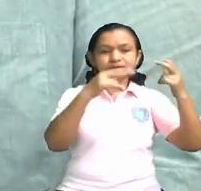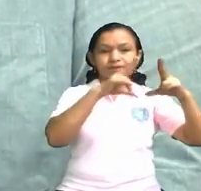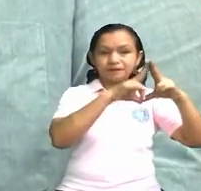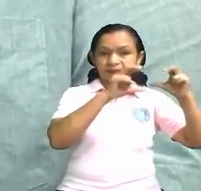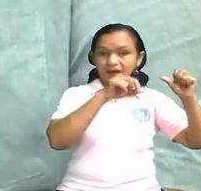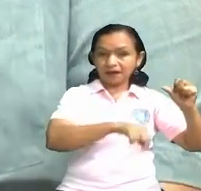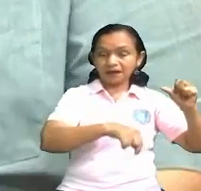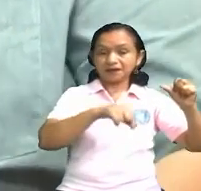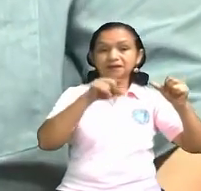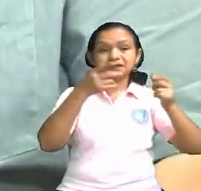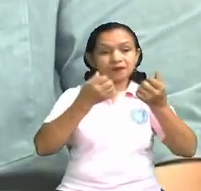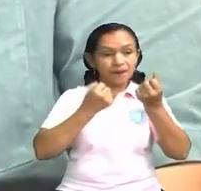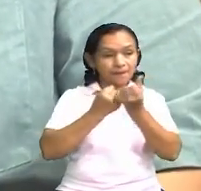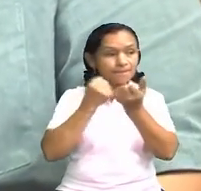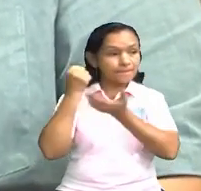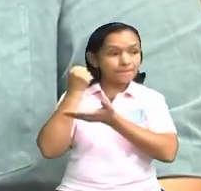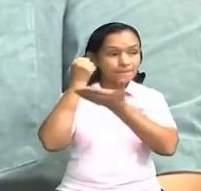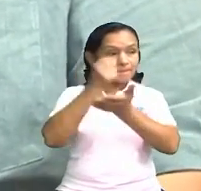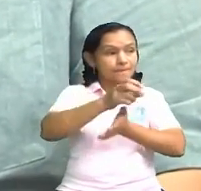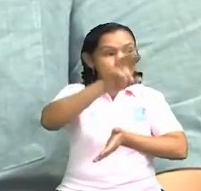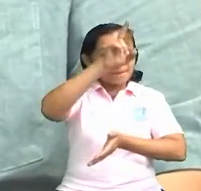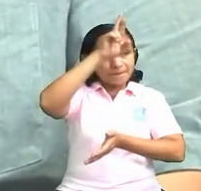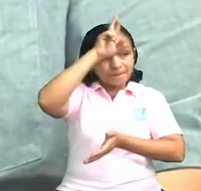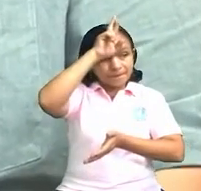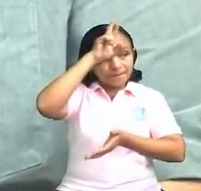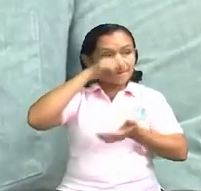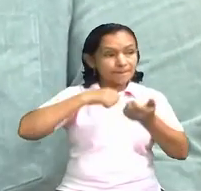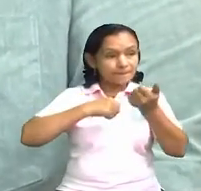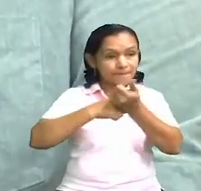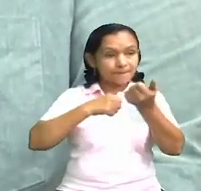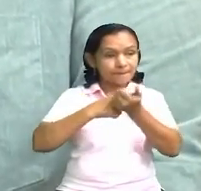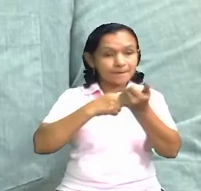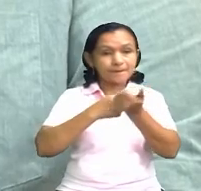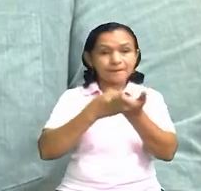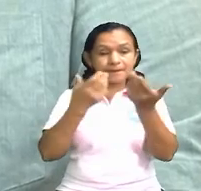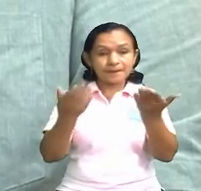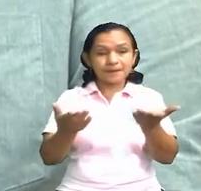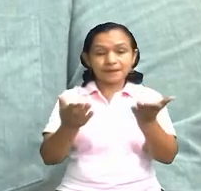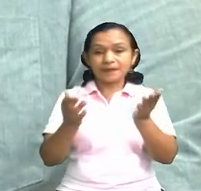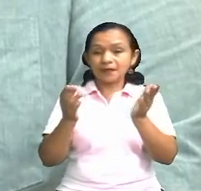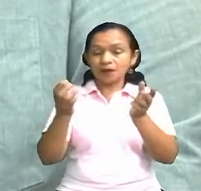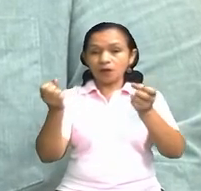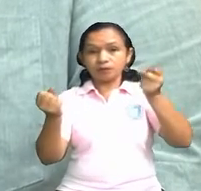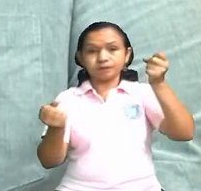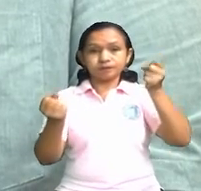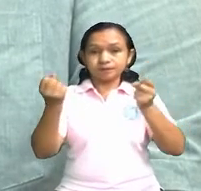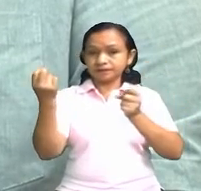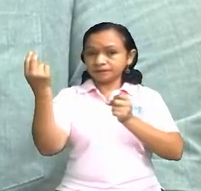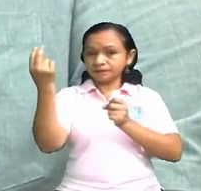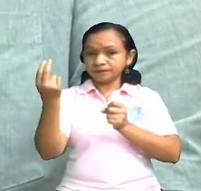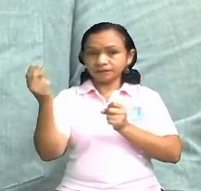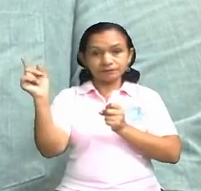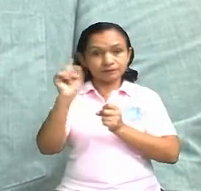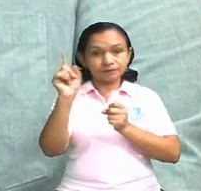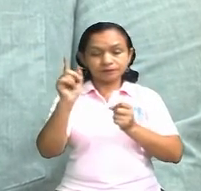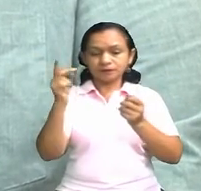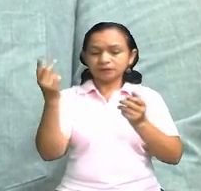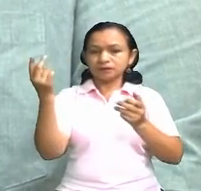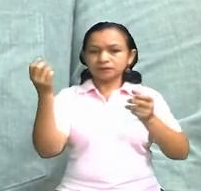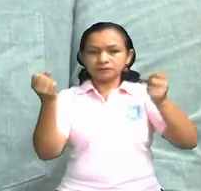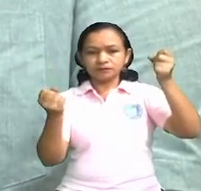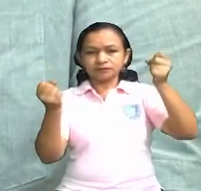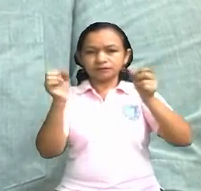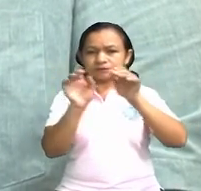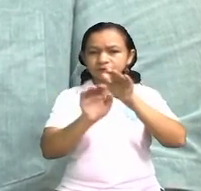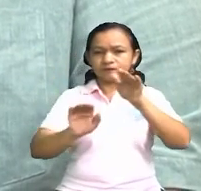¿verdad? Que la cooperación rusa nos hizo llegar. Camiones no usados, camiones valorados